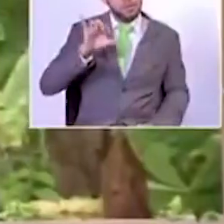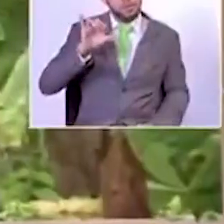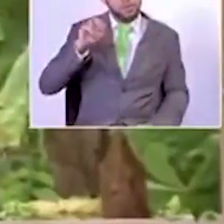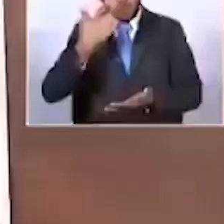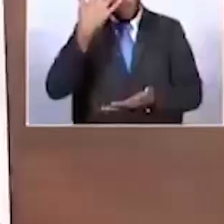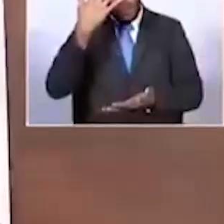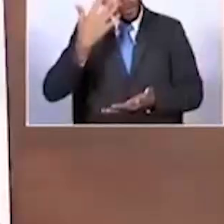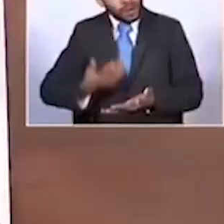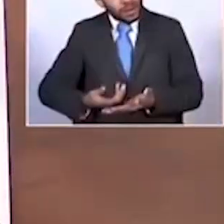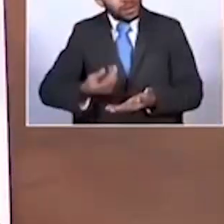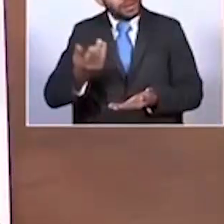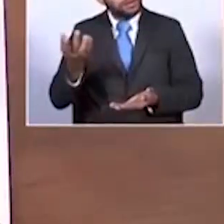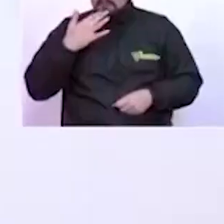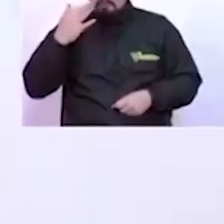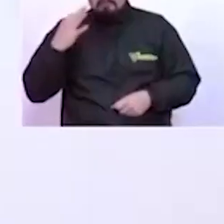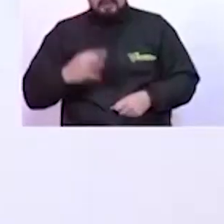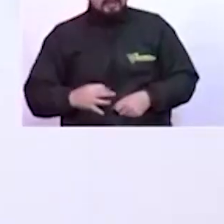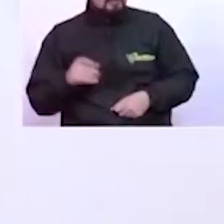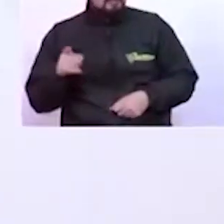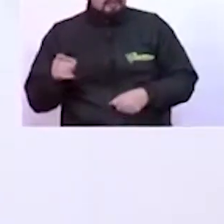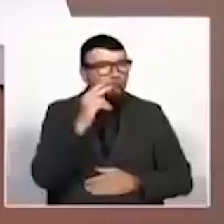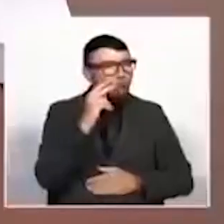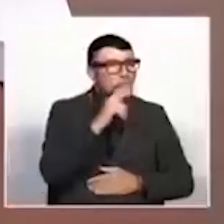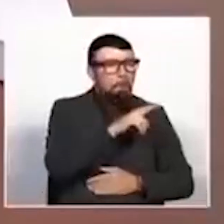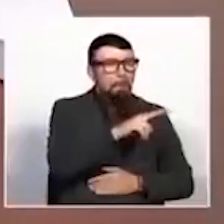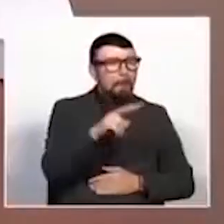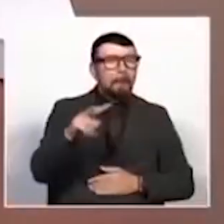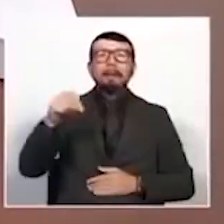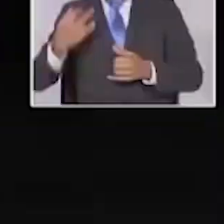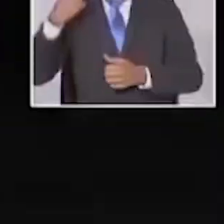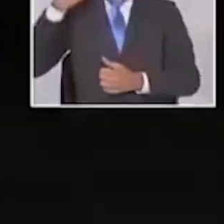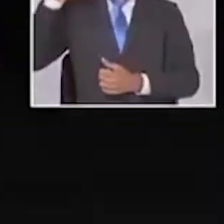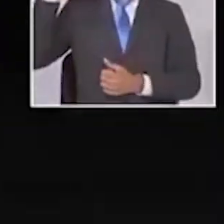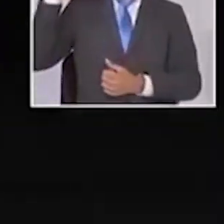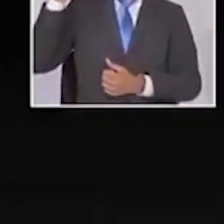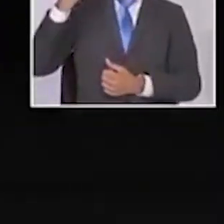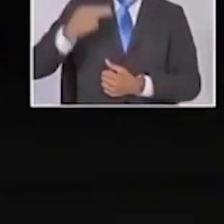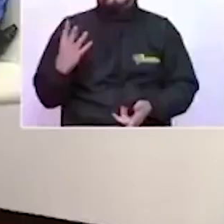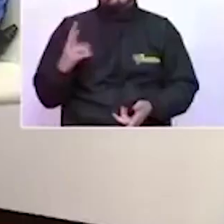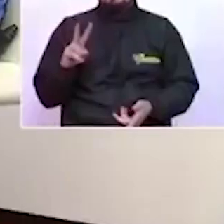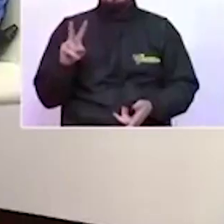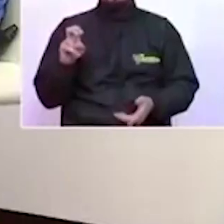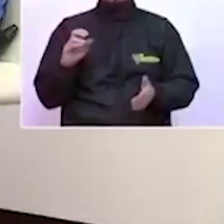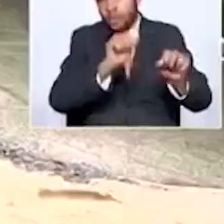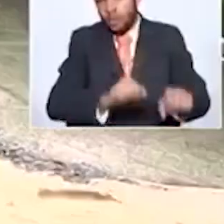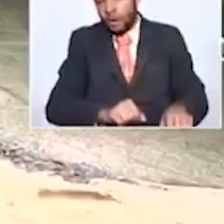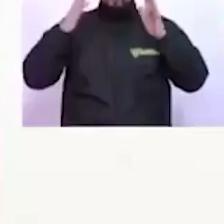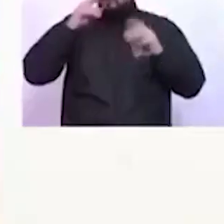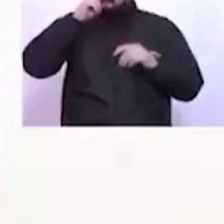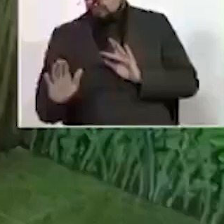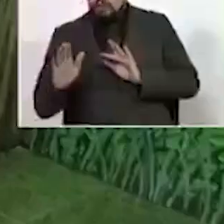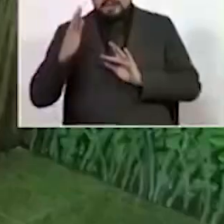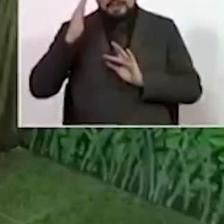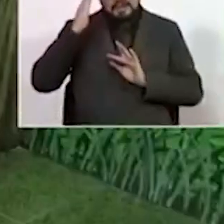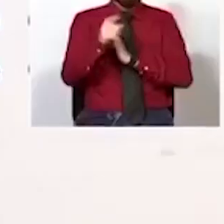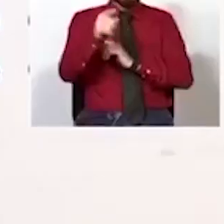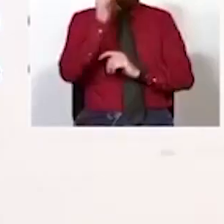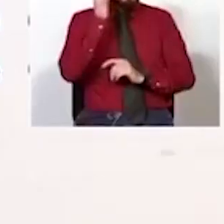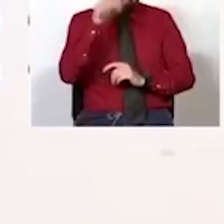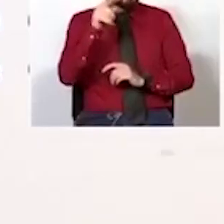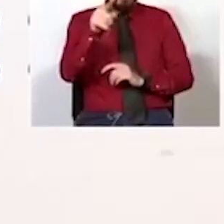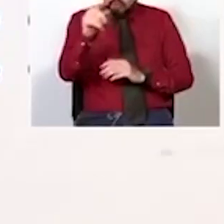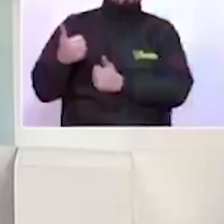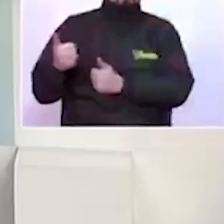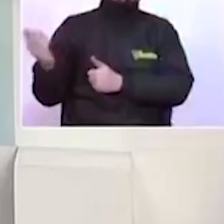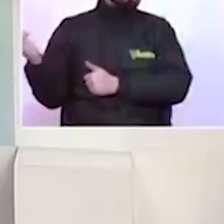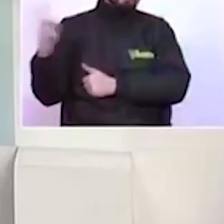diferentes hogares para que paso a paso logremos tener mejores estilos de vida los invitamos que todos los días le aporten